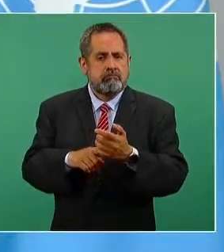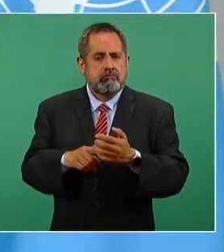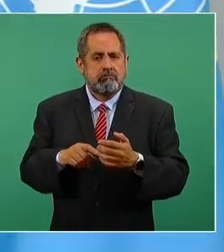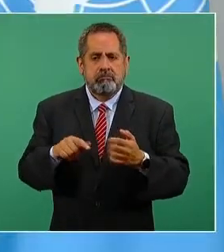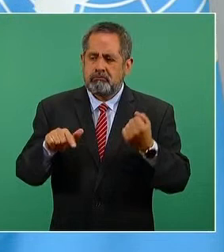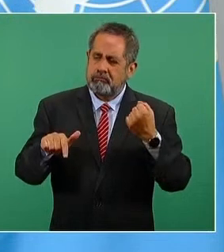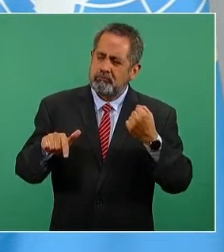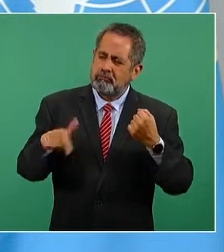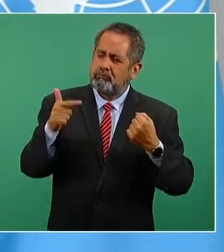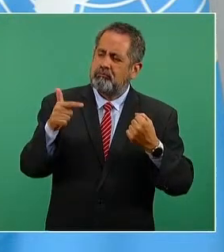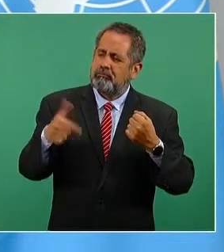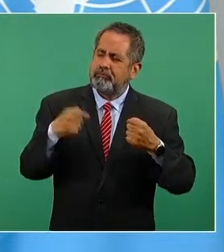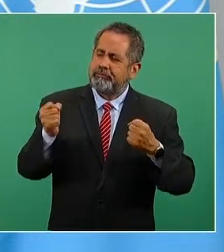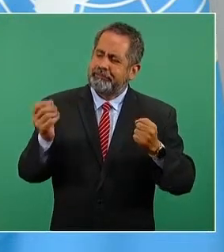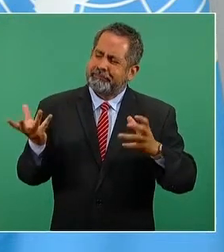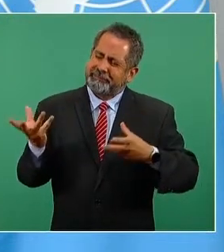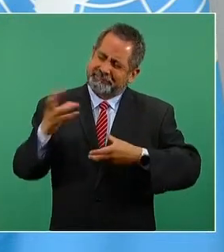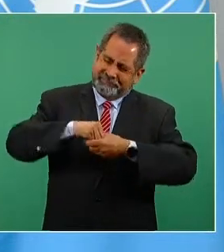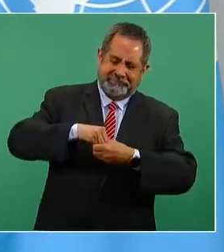12 años en 6.